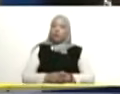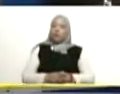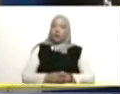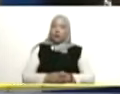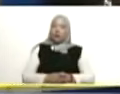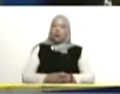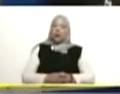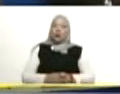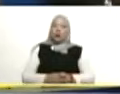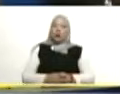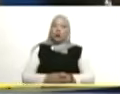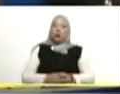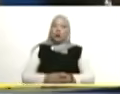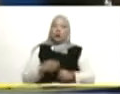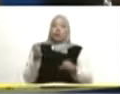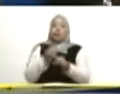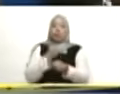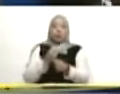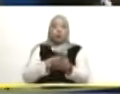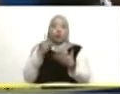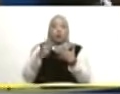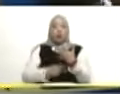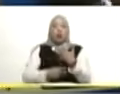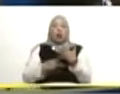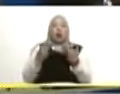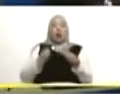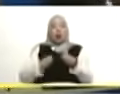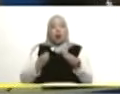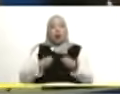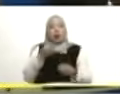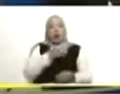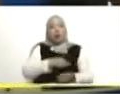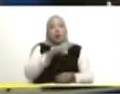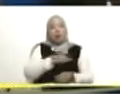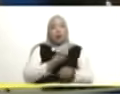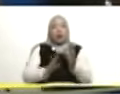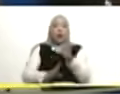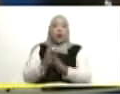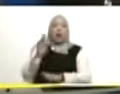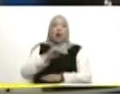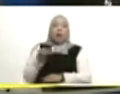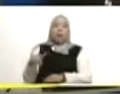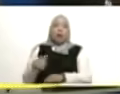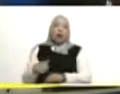El quinto, proyecto de vida y protección social. Vamos a crecer.